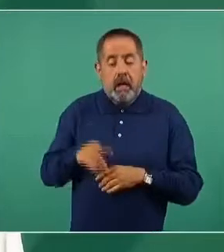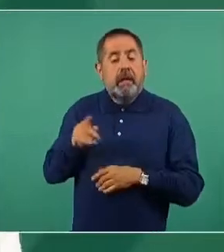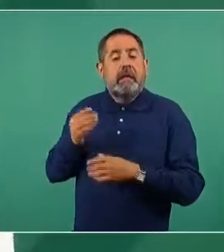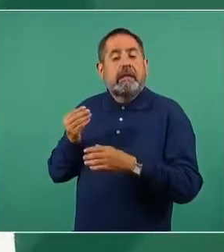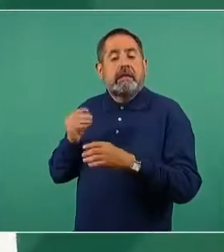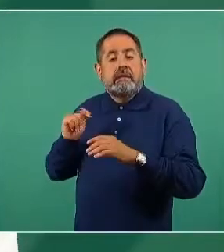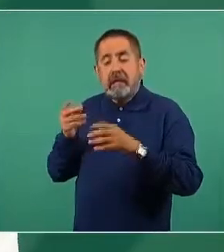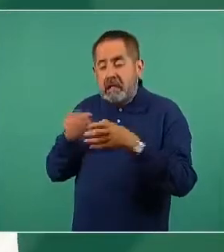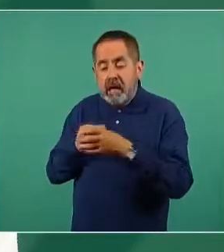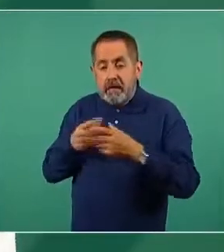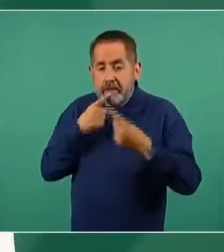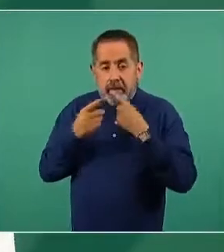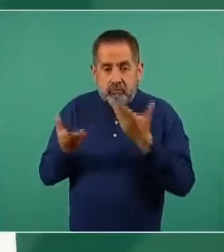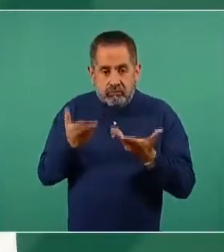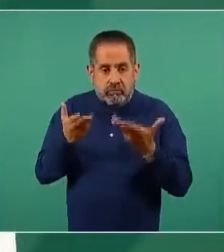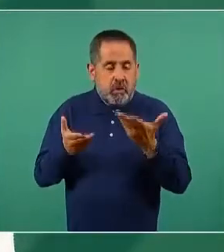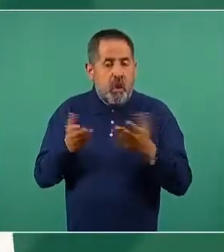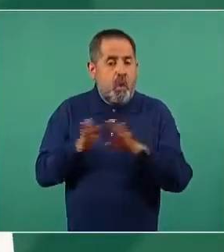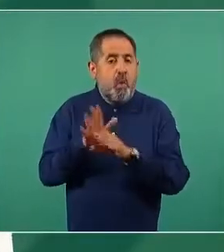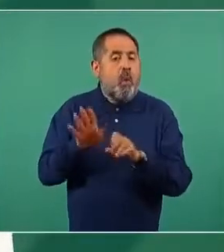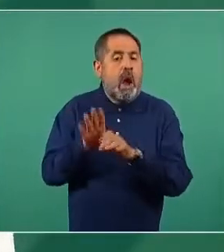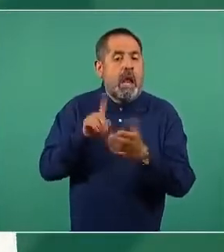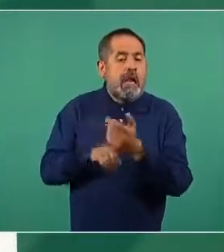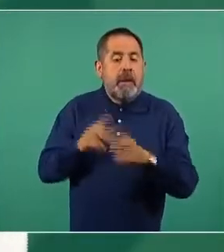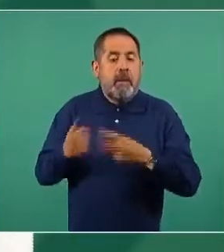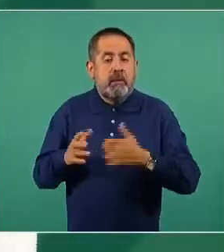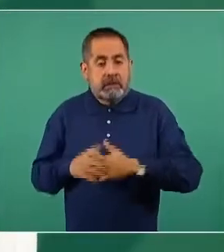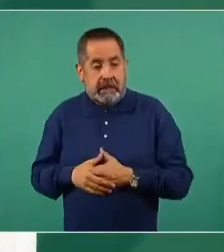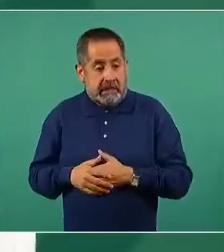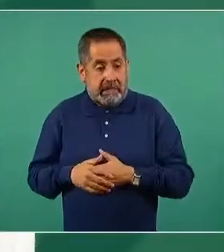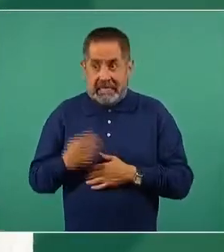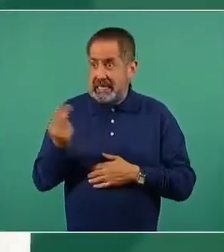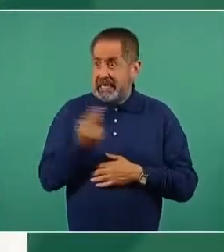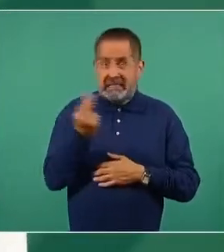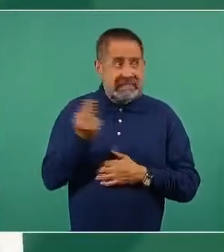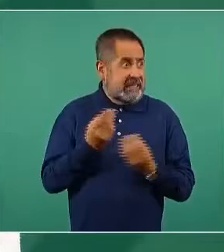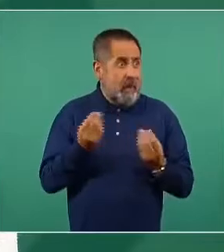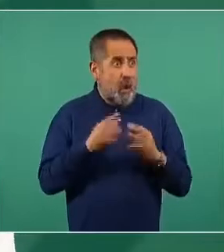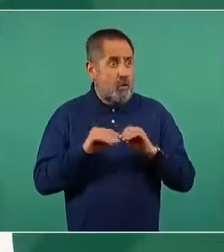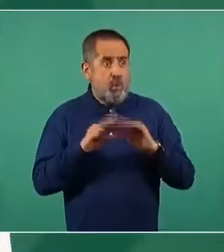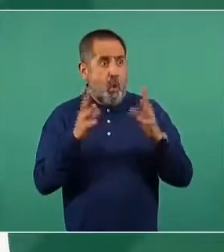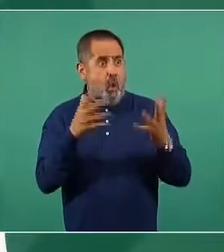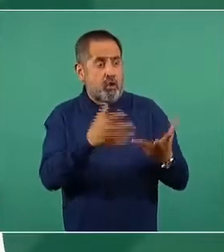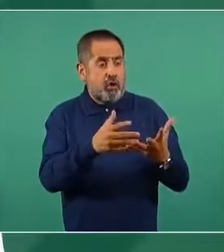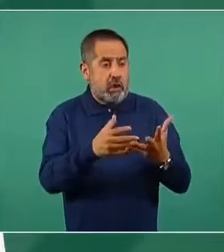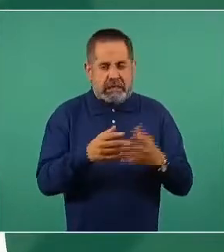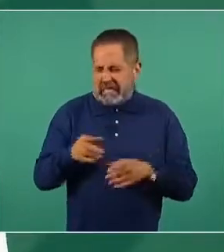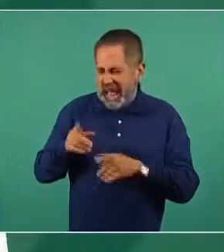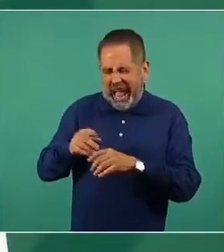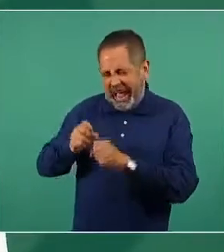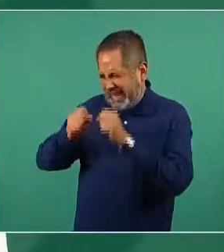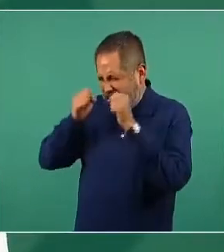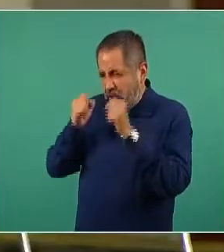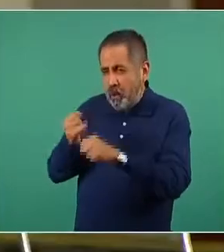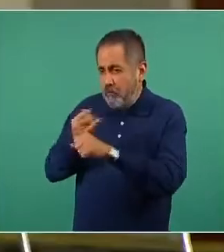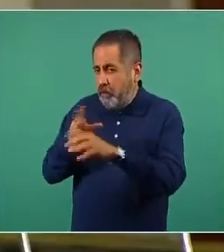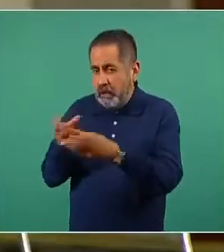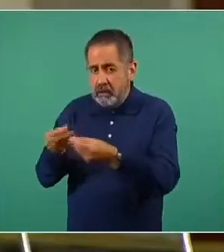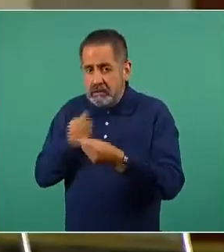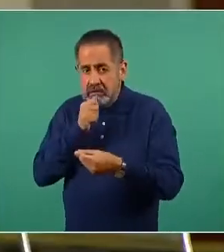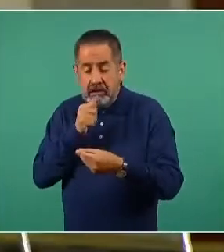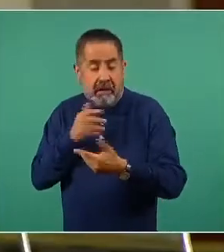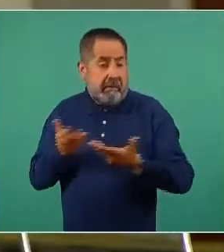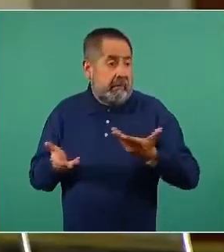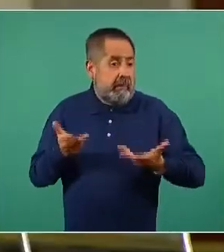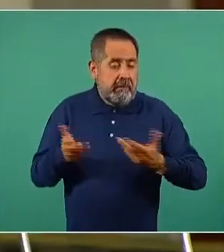técnicos, que hay que poner en la balanza la necesidad con la certidumbre de la información.